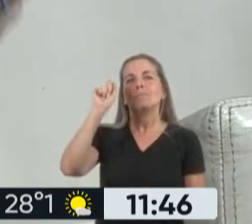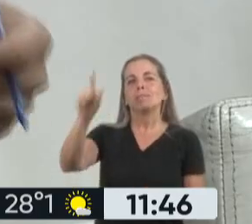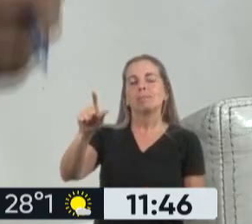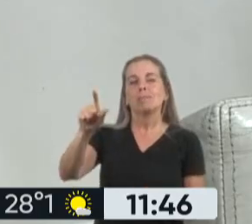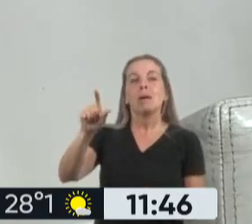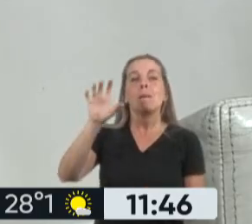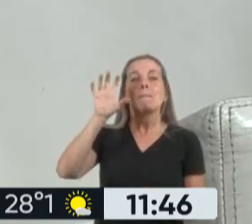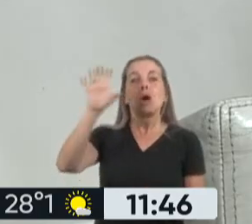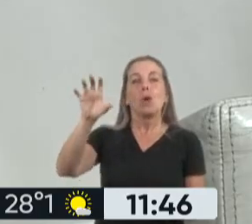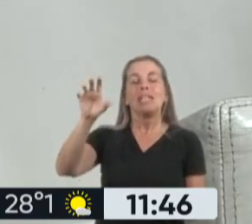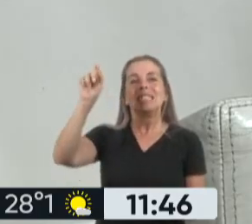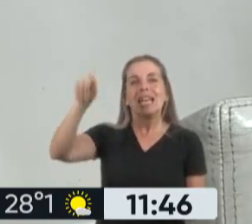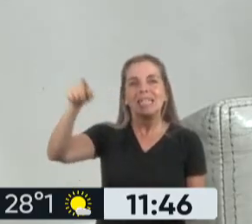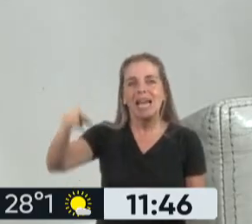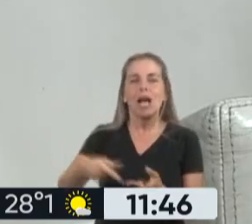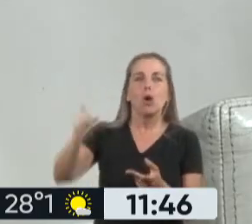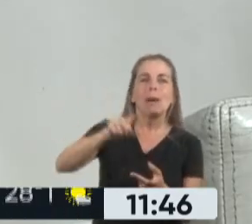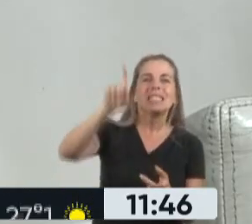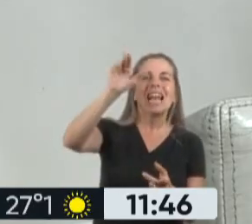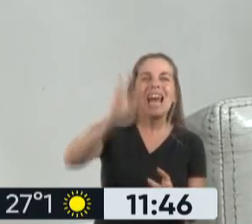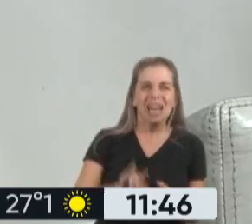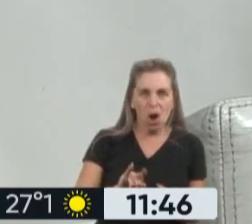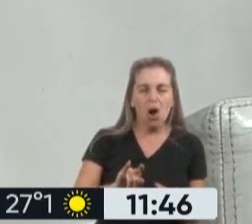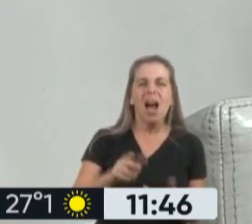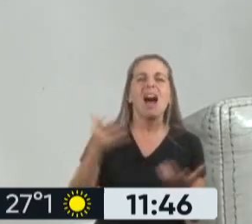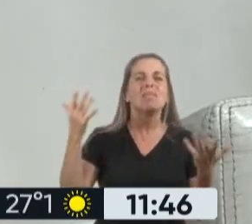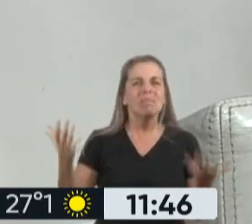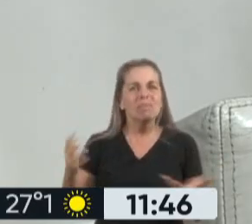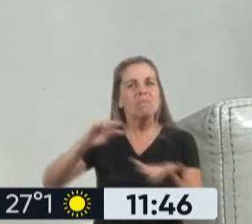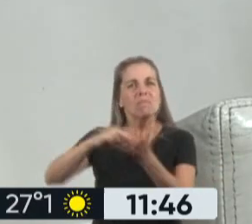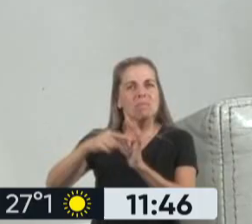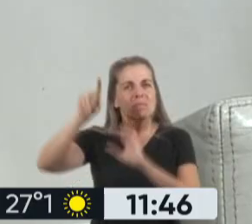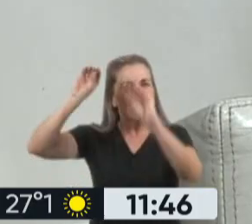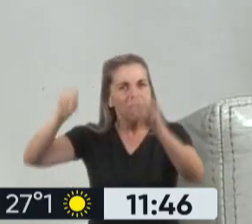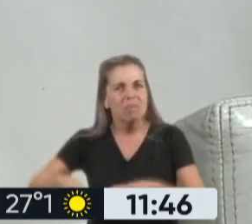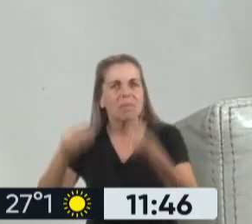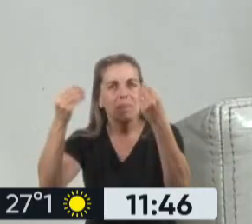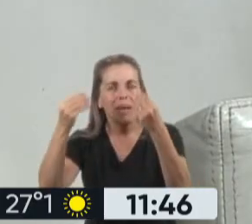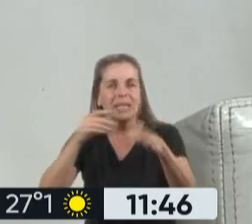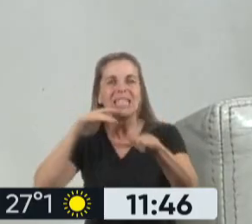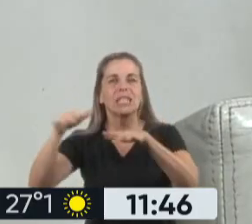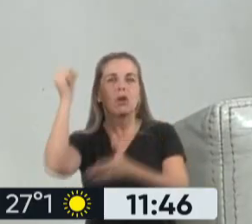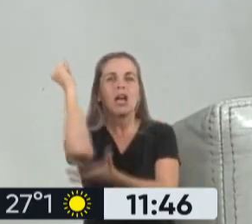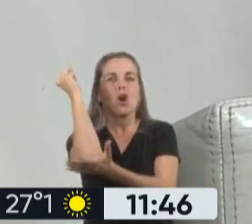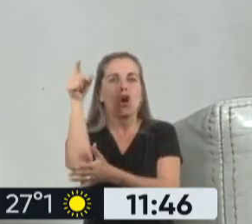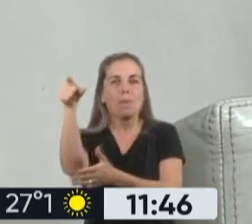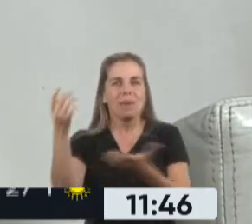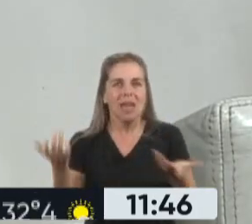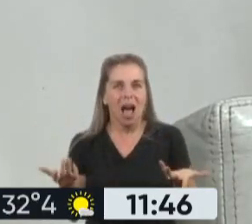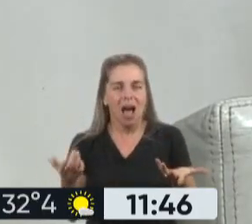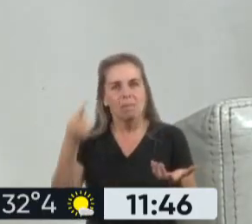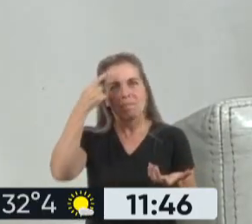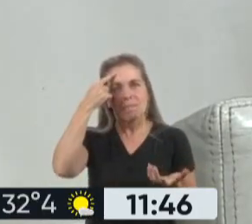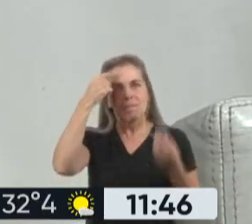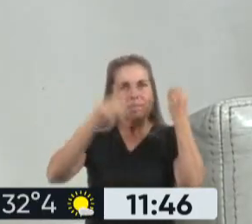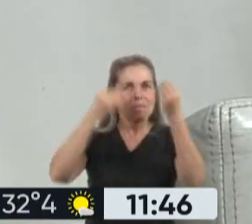Rioja, que además está en default. La situación sigue siendo la misma para evitar, estas especulaciones y estos acercamientos en medio de la interna que tiene